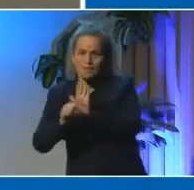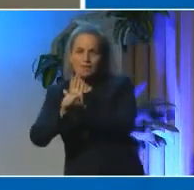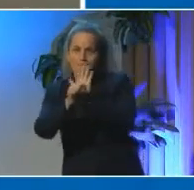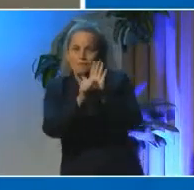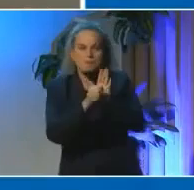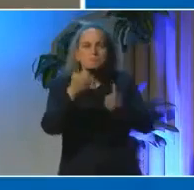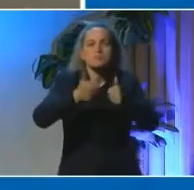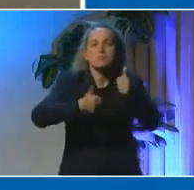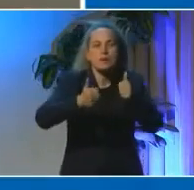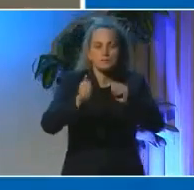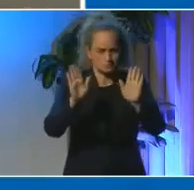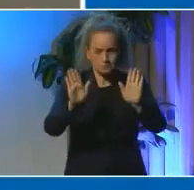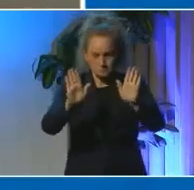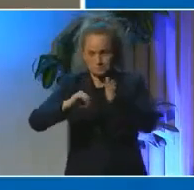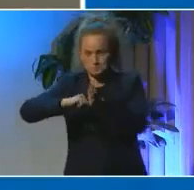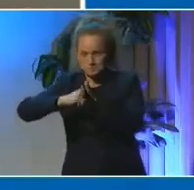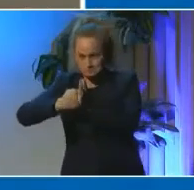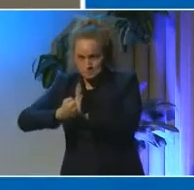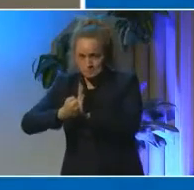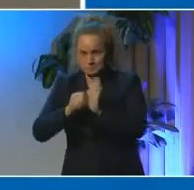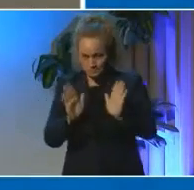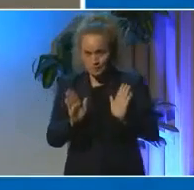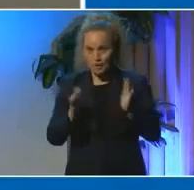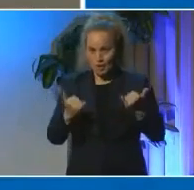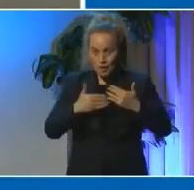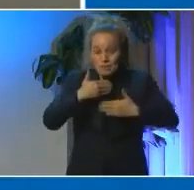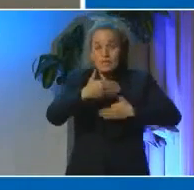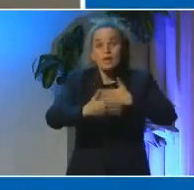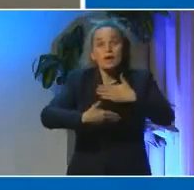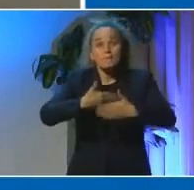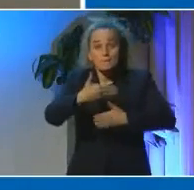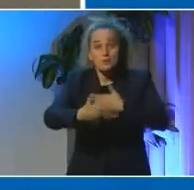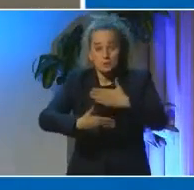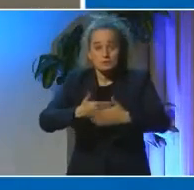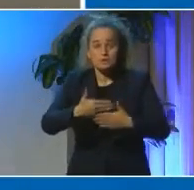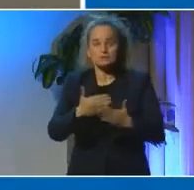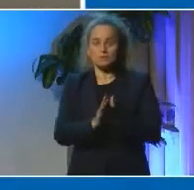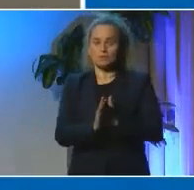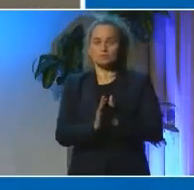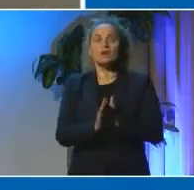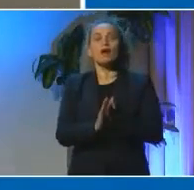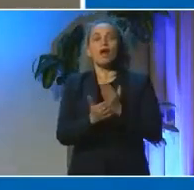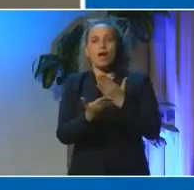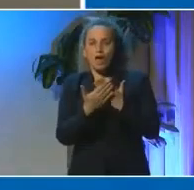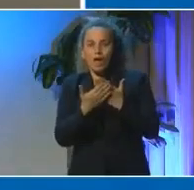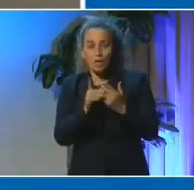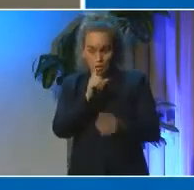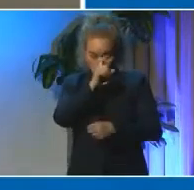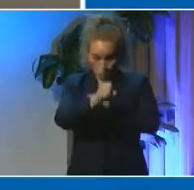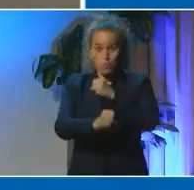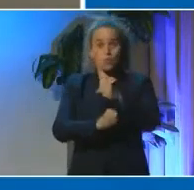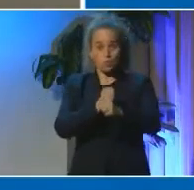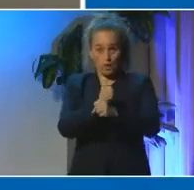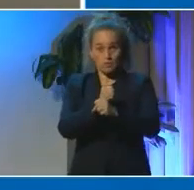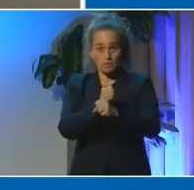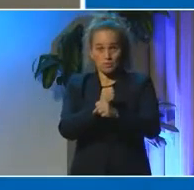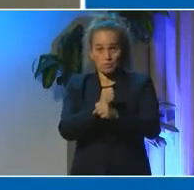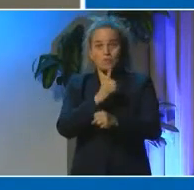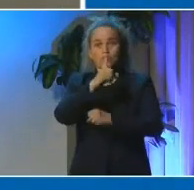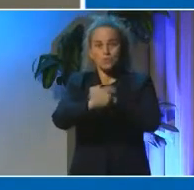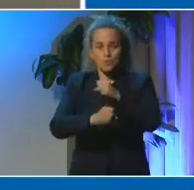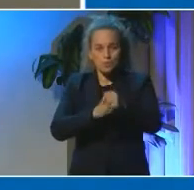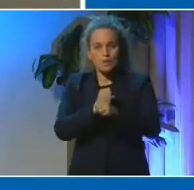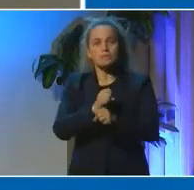salir de la caja pero pero es es el es el camino que estamos andando eso implica que anualmente estamos saliendo de